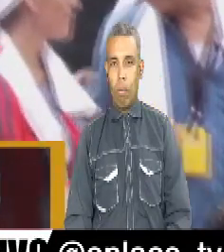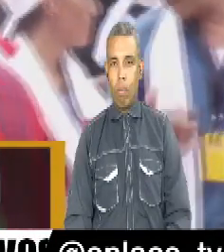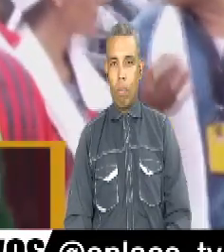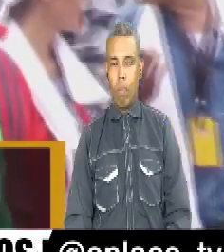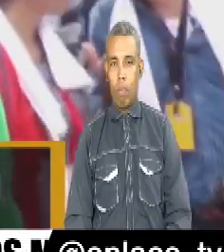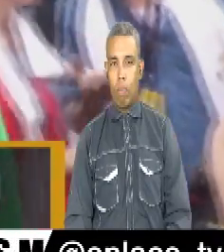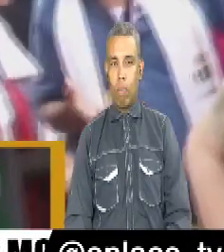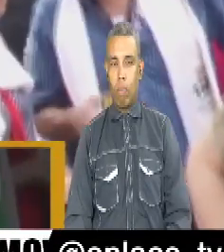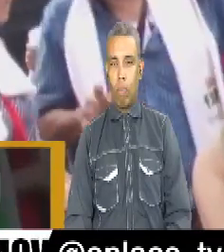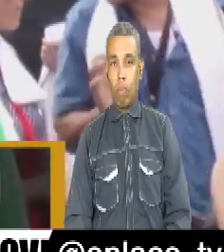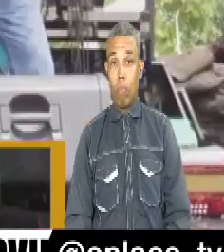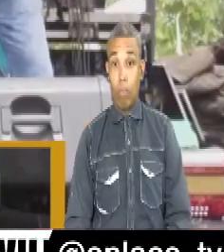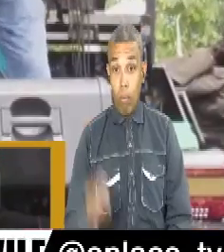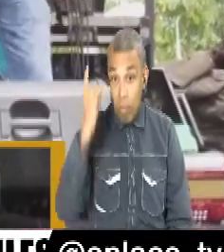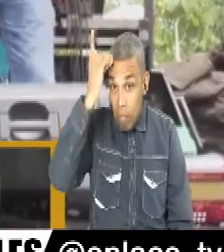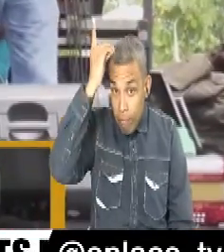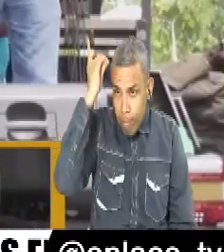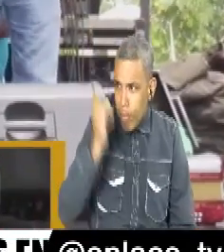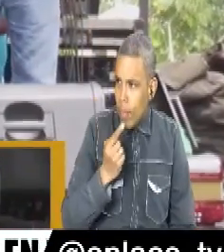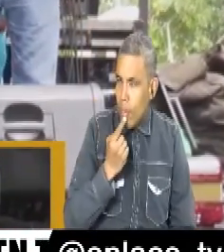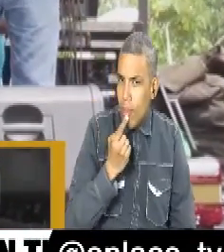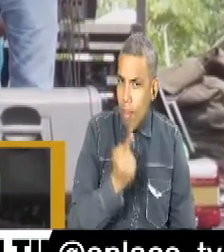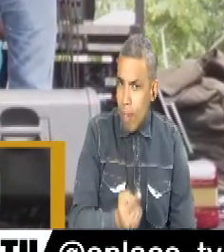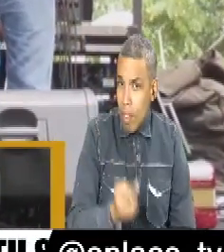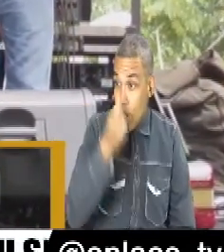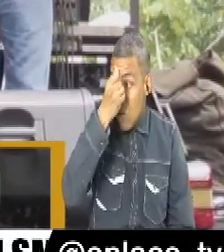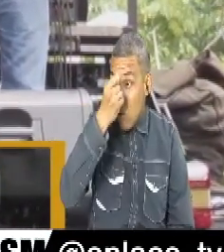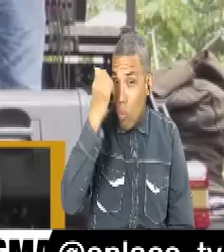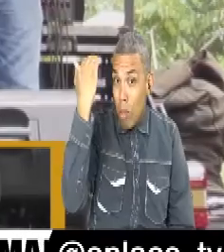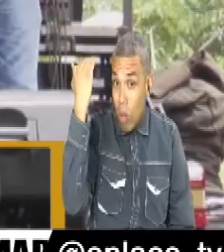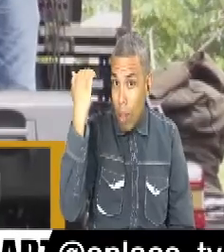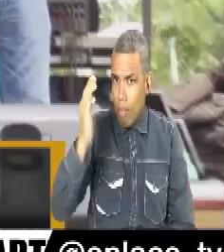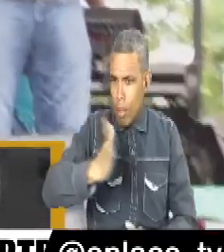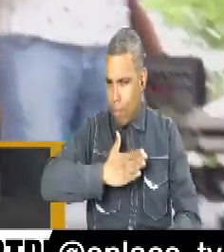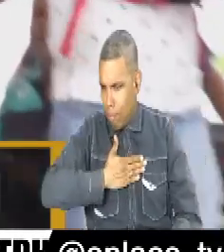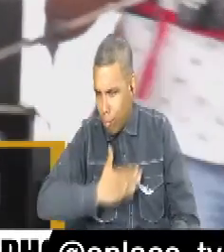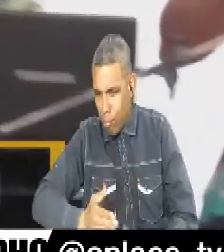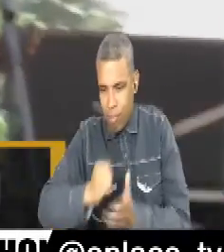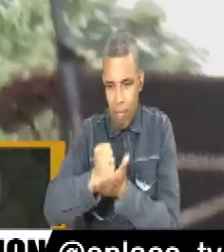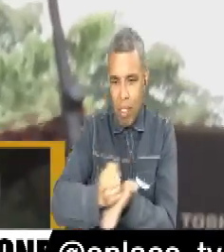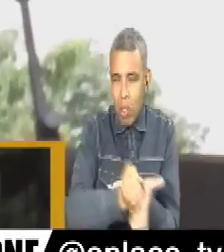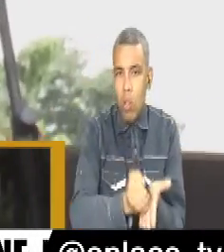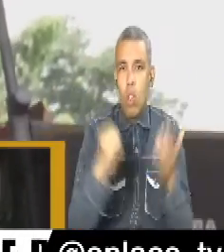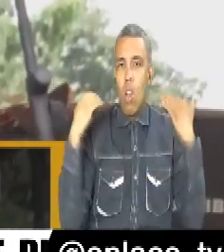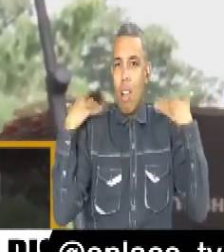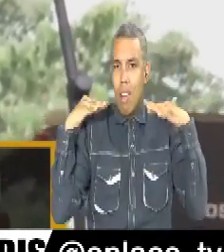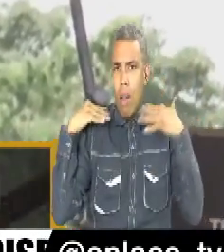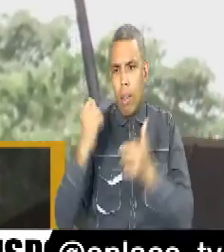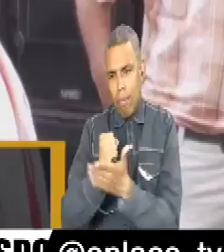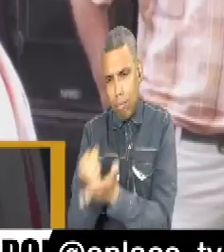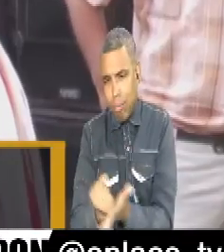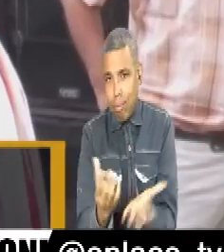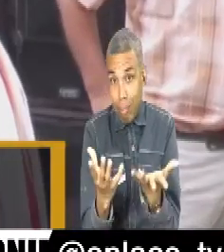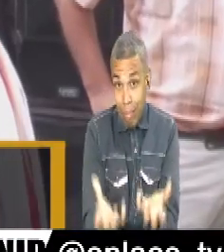indicó que con actividades como las cumplidas el pasado domingo, el gobierno local muestra su compromiso con la población rural del puerto petrolero. Celebrando el